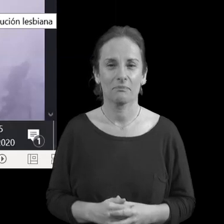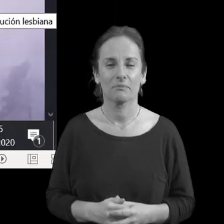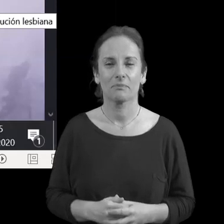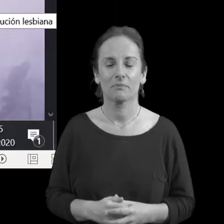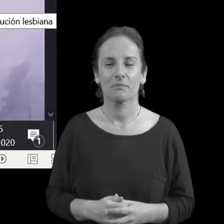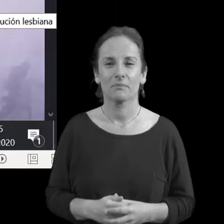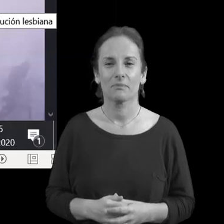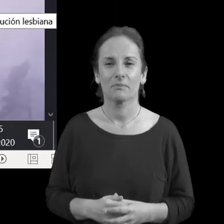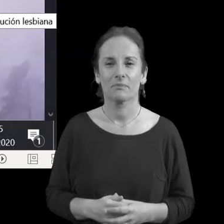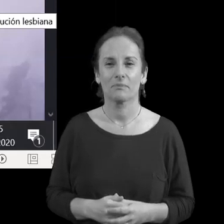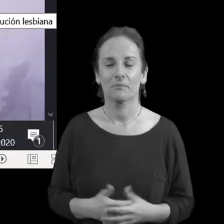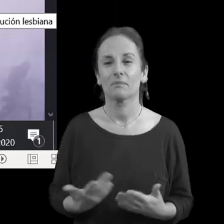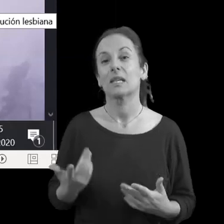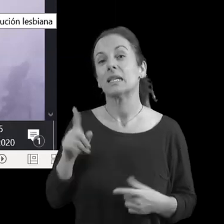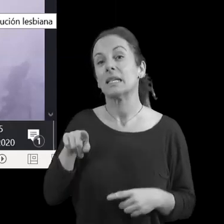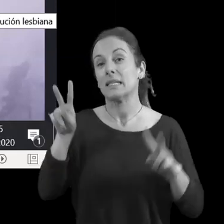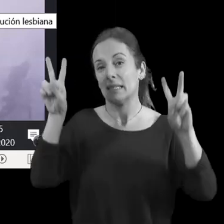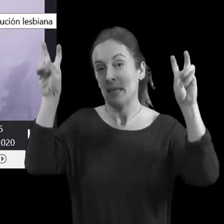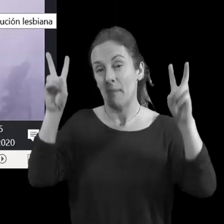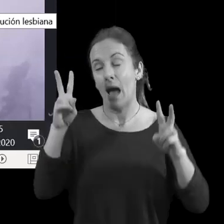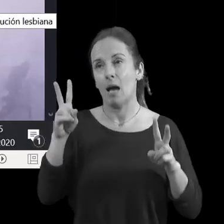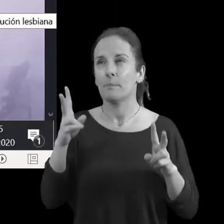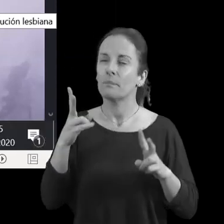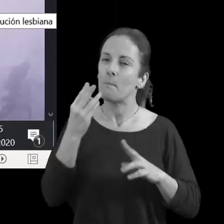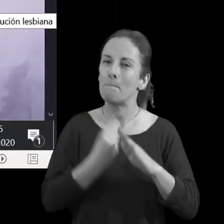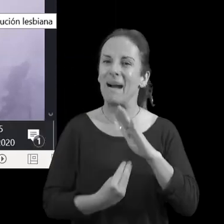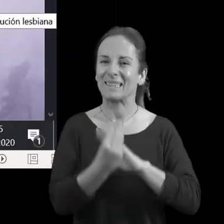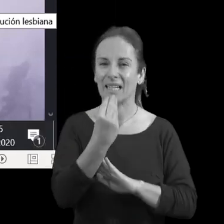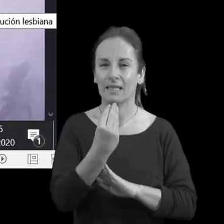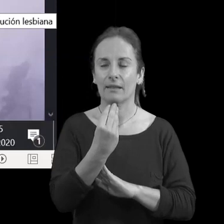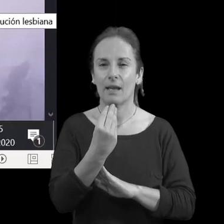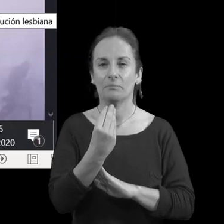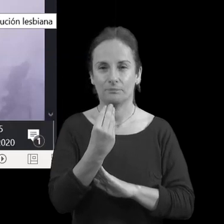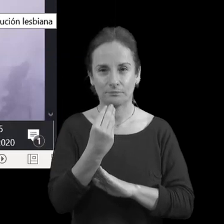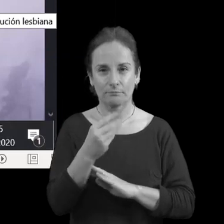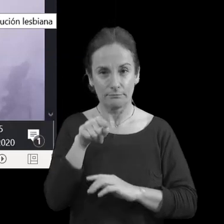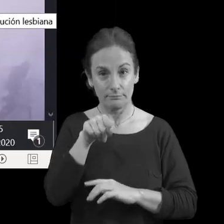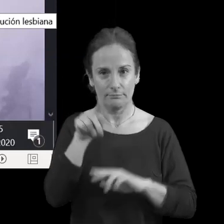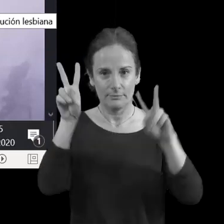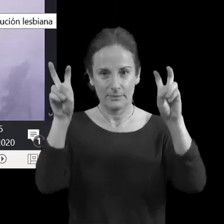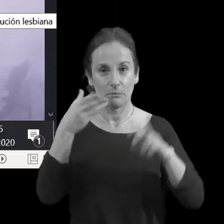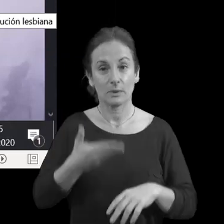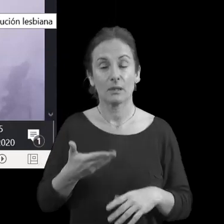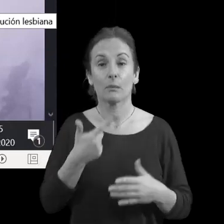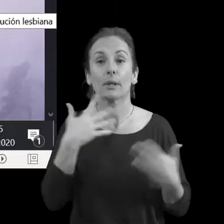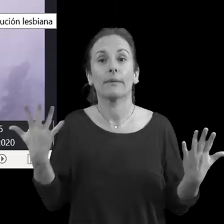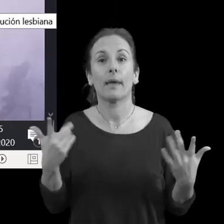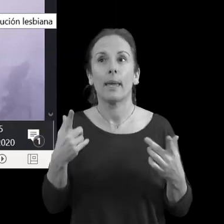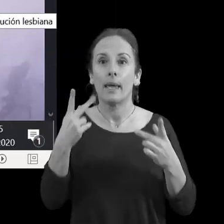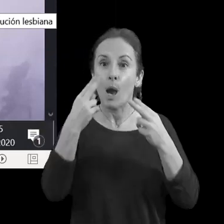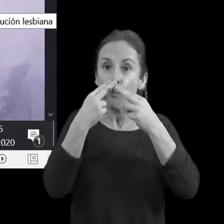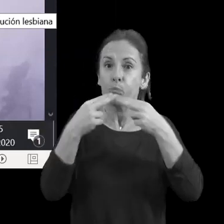también un apunte a la cuestión de la maternidad, ¿no? Porque cuando estaba diciendo, claro, visible que sea cada cual como pueda o como